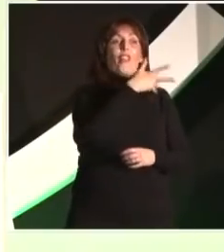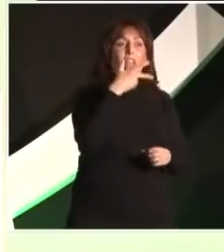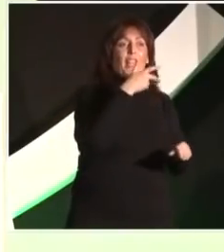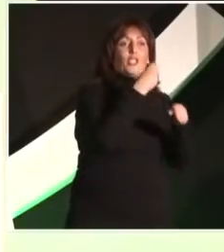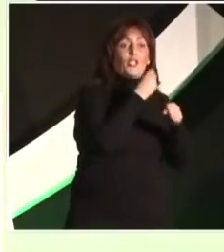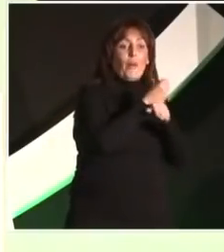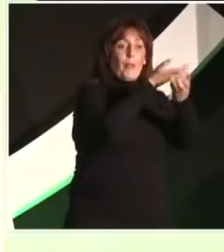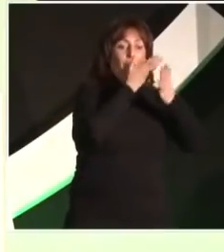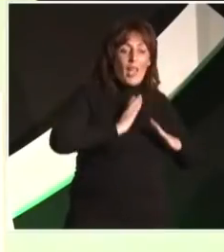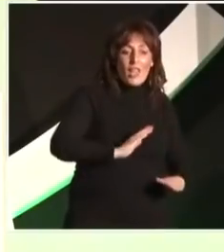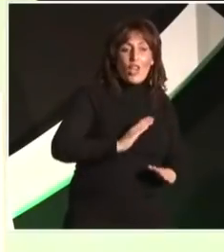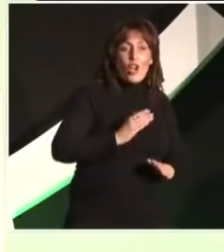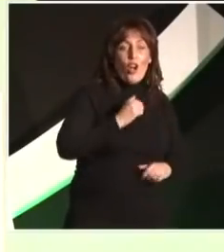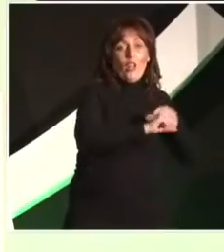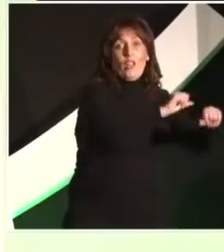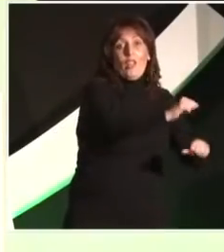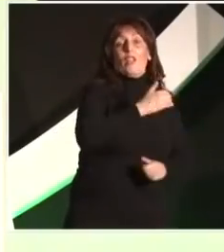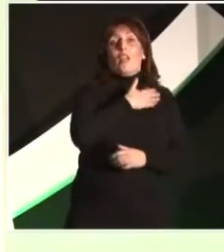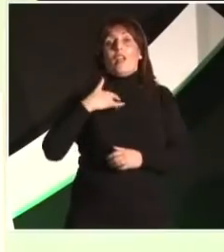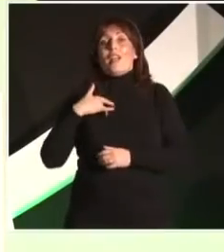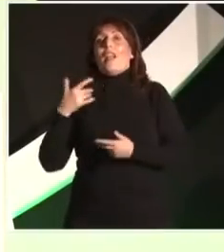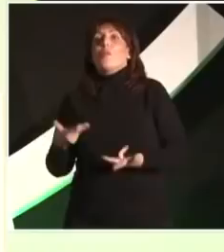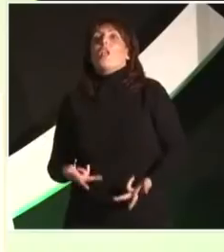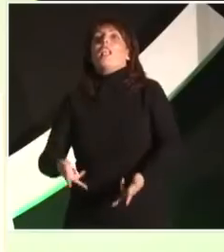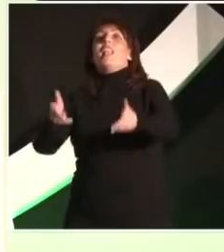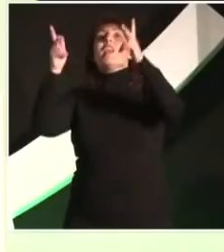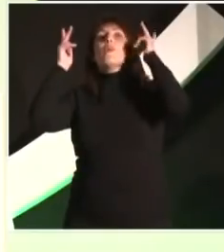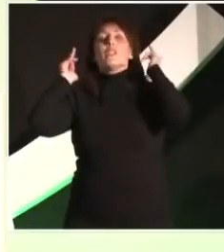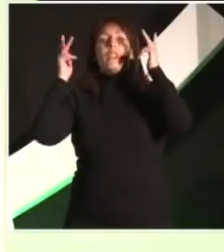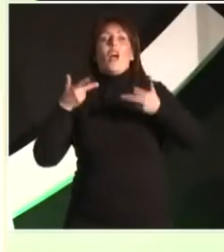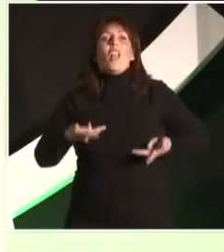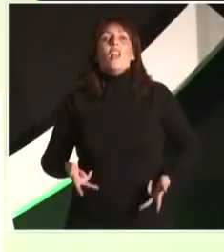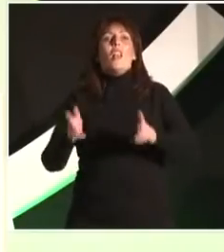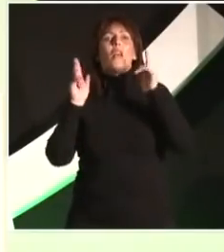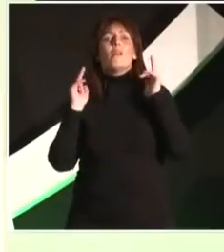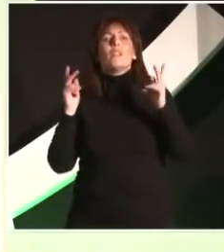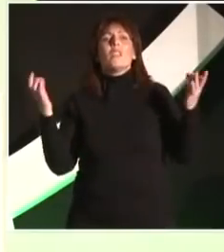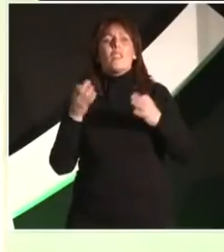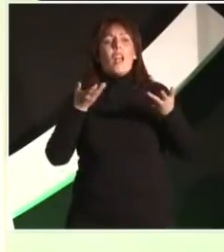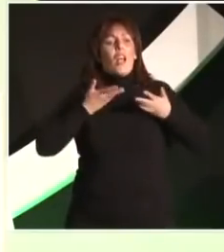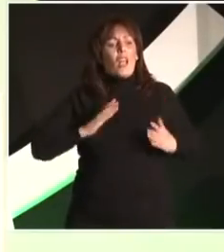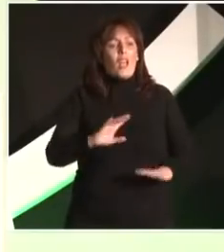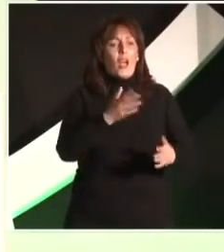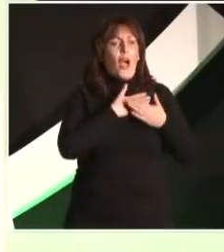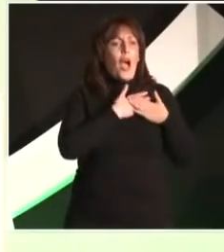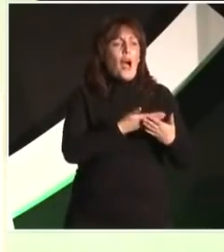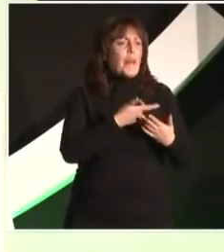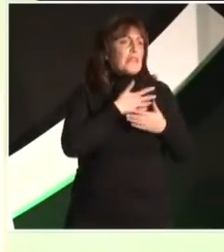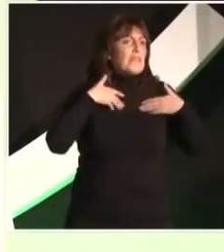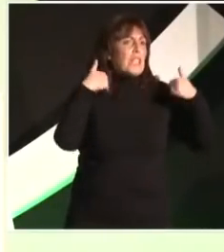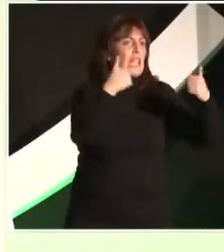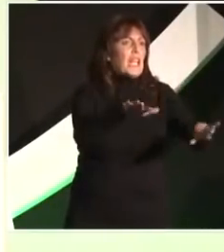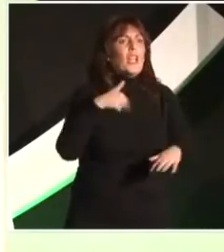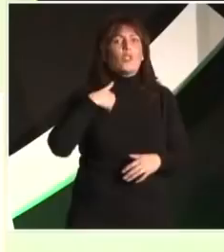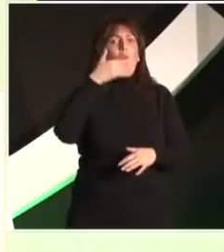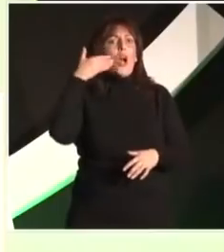para nuestros hijos y nuestras hijas. Y queremos libertades para que sean y amen a quien quieran, orgullosos como estamos